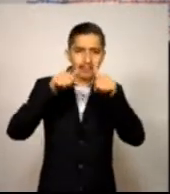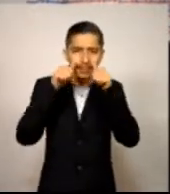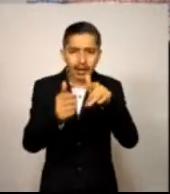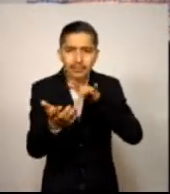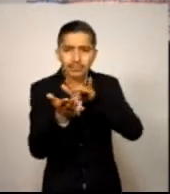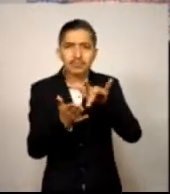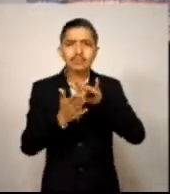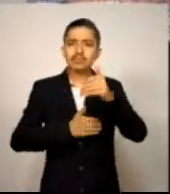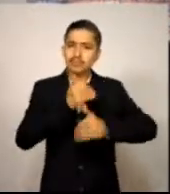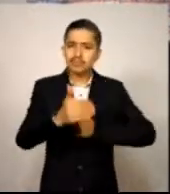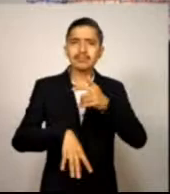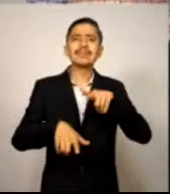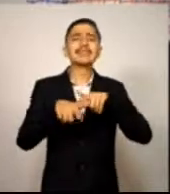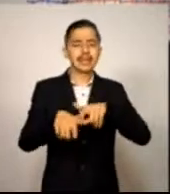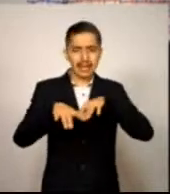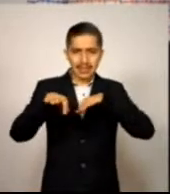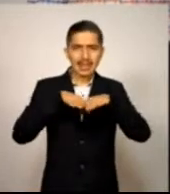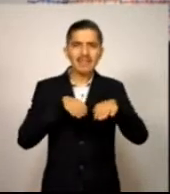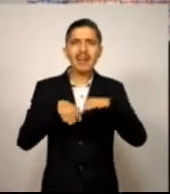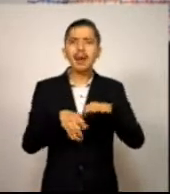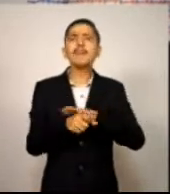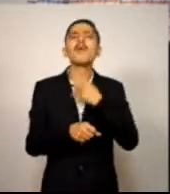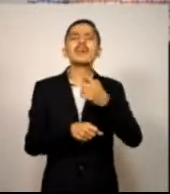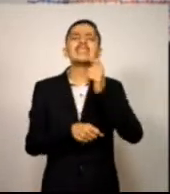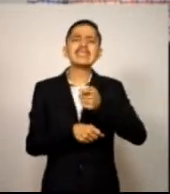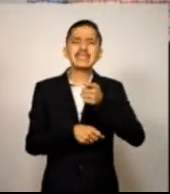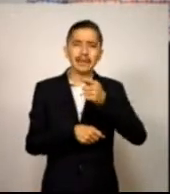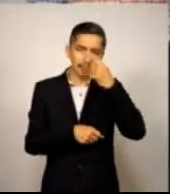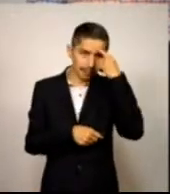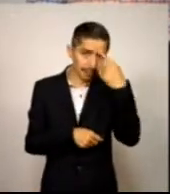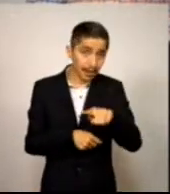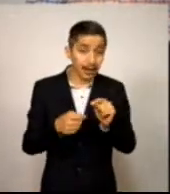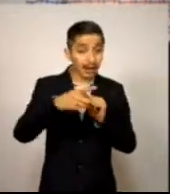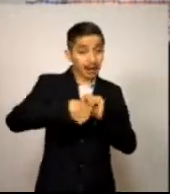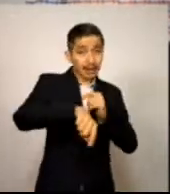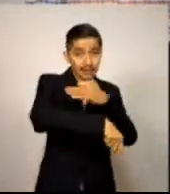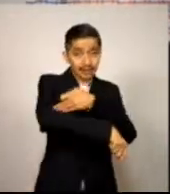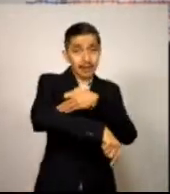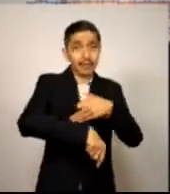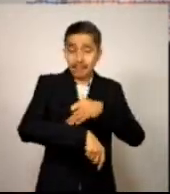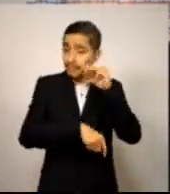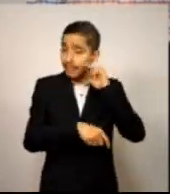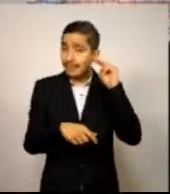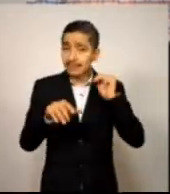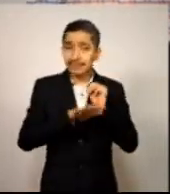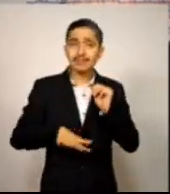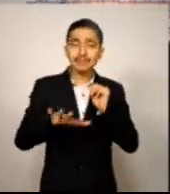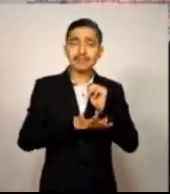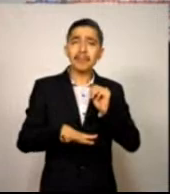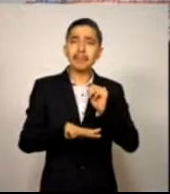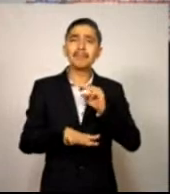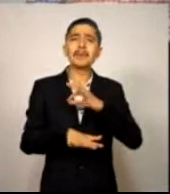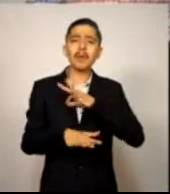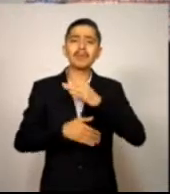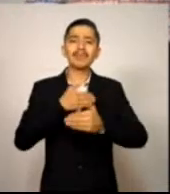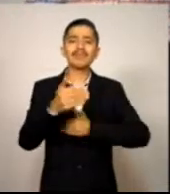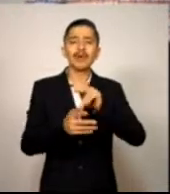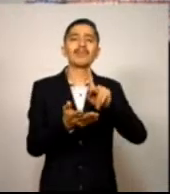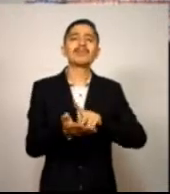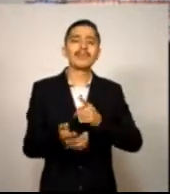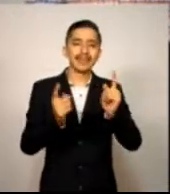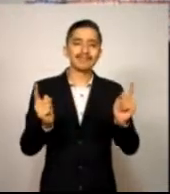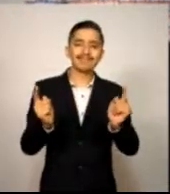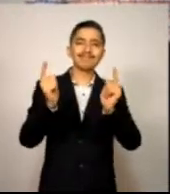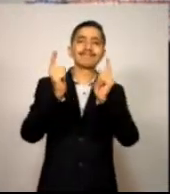trabajando porque y para que las familias michoacanas se vuelvan a encontrar